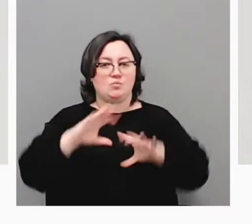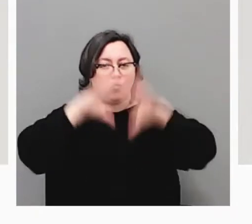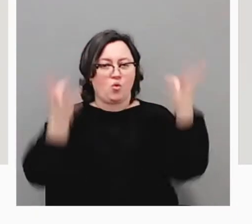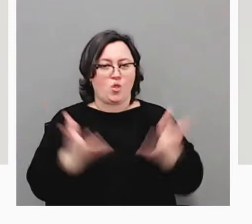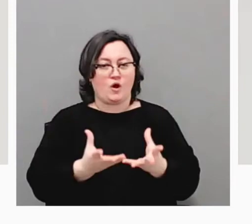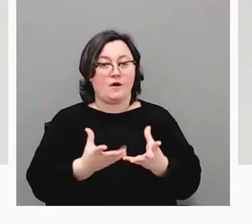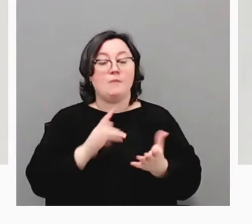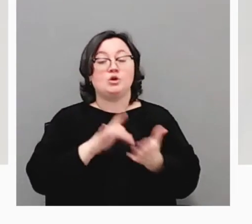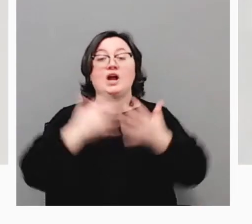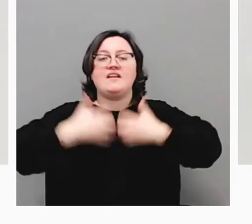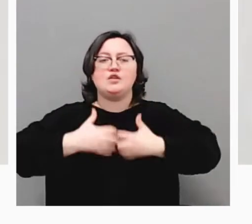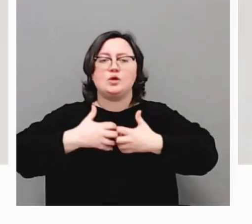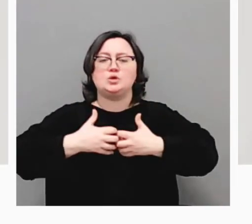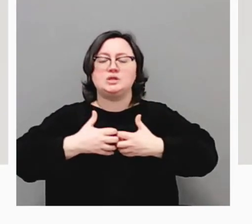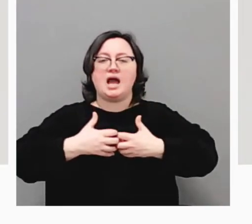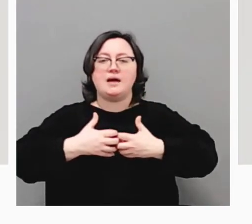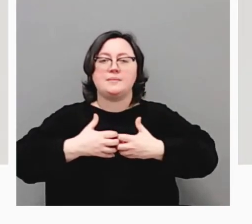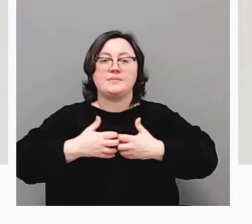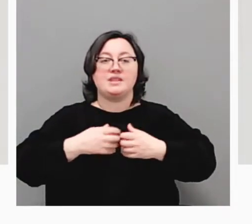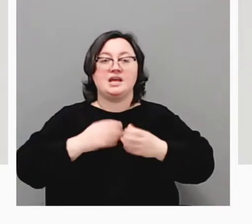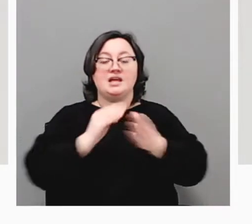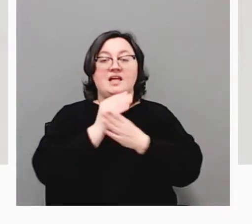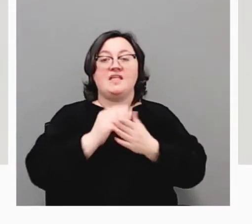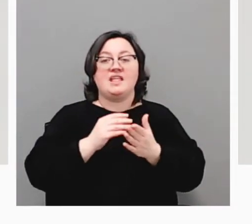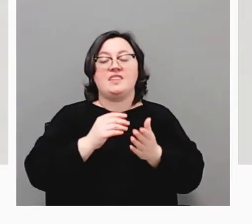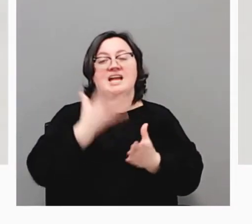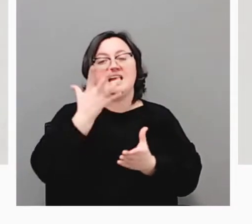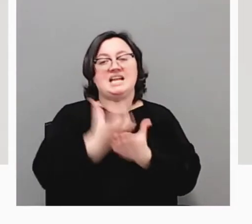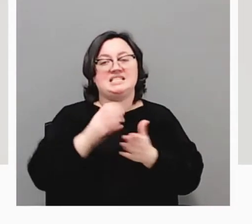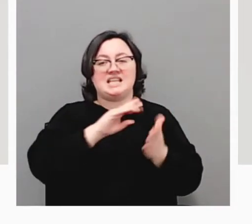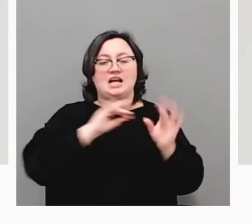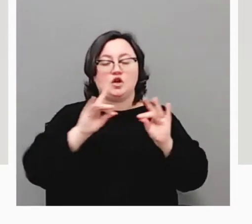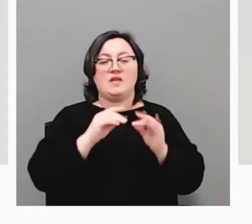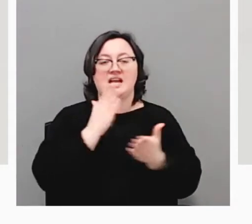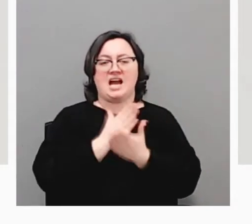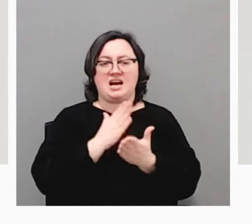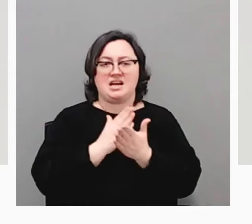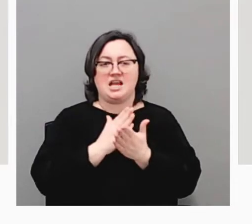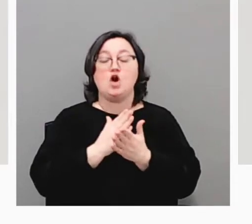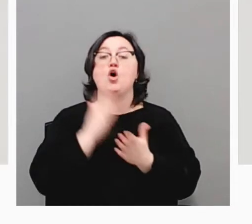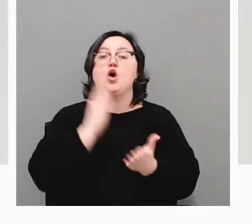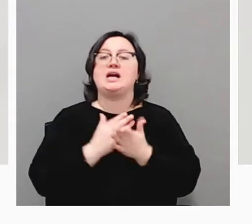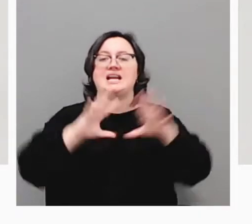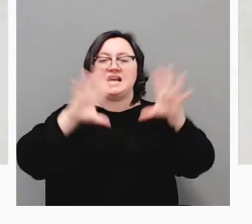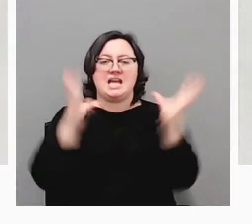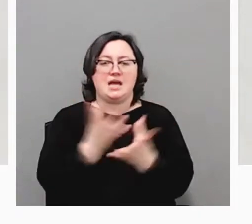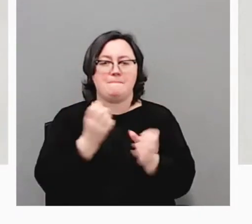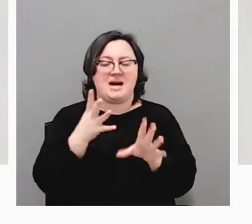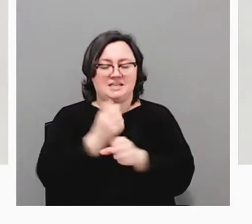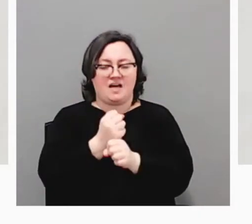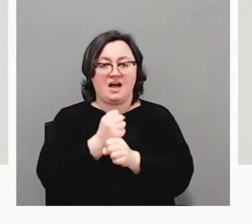una industria que fabricaba extracto de carne y carne envasada y se distribuía por todo el mundo, de forma que el nombre